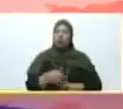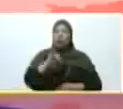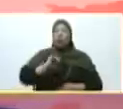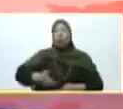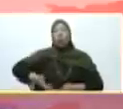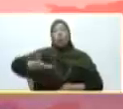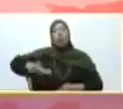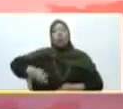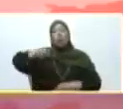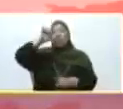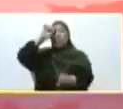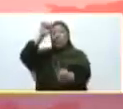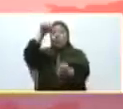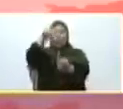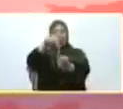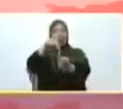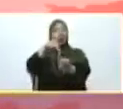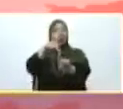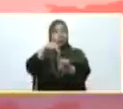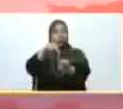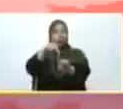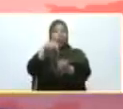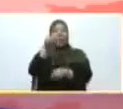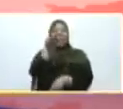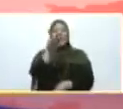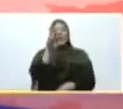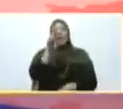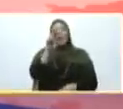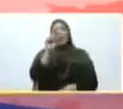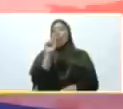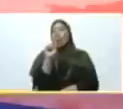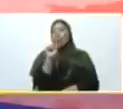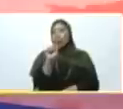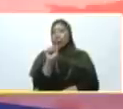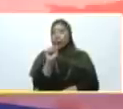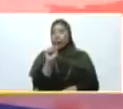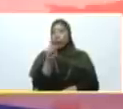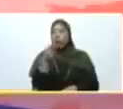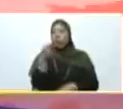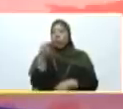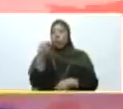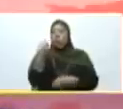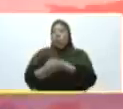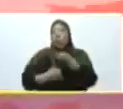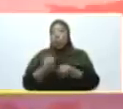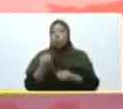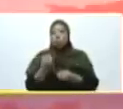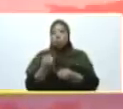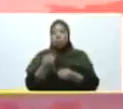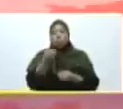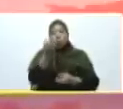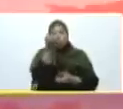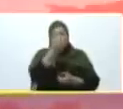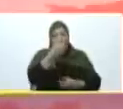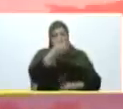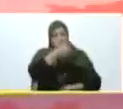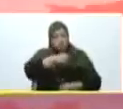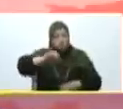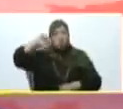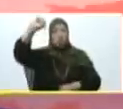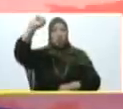la gran misión, con las 3R.net, visualizando la construcción de la sociedad socialista,